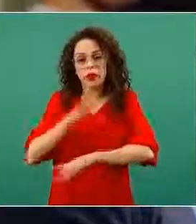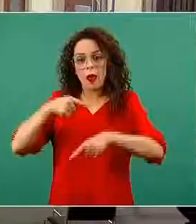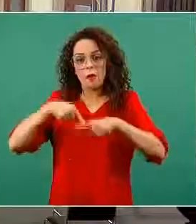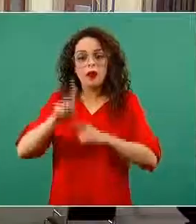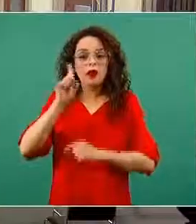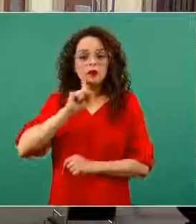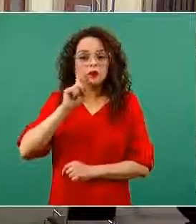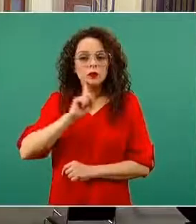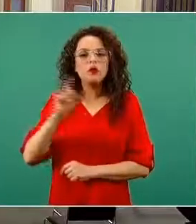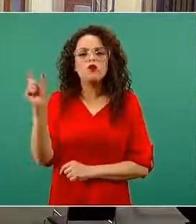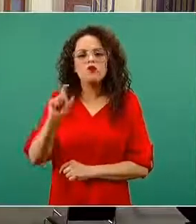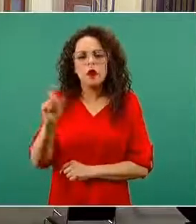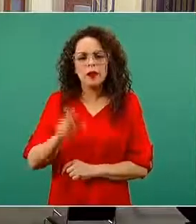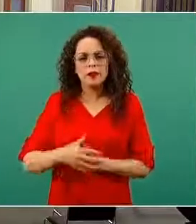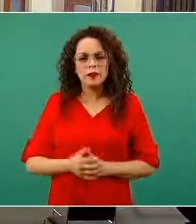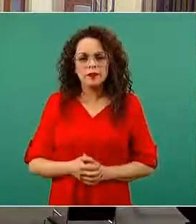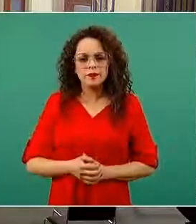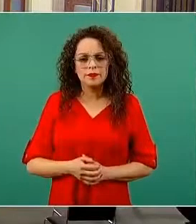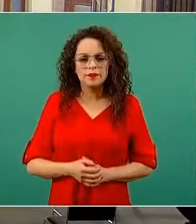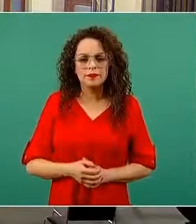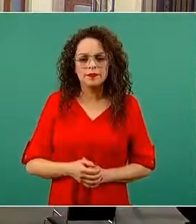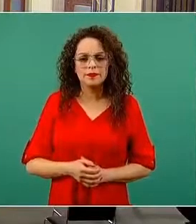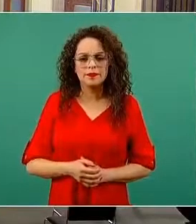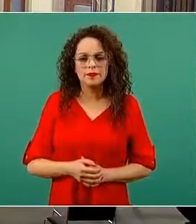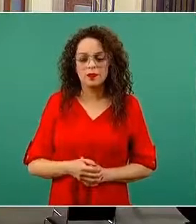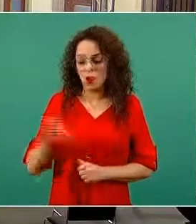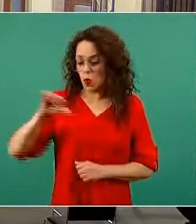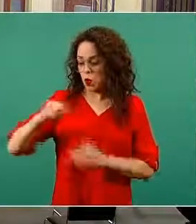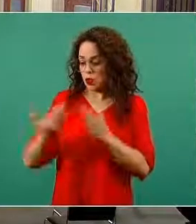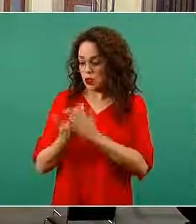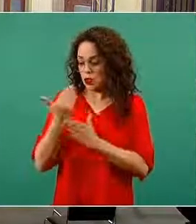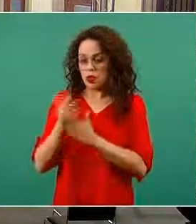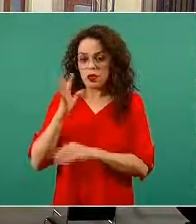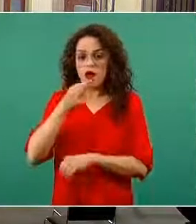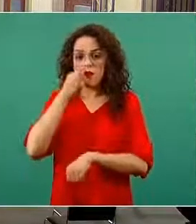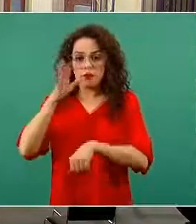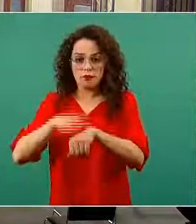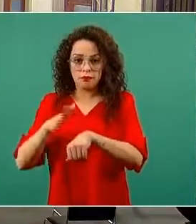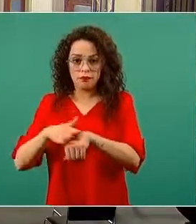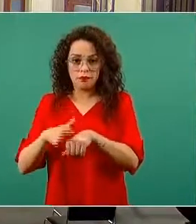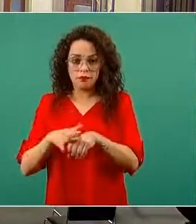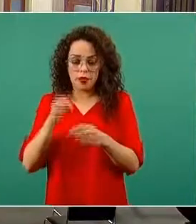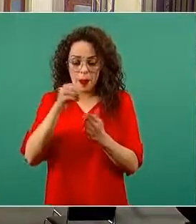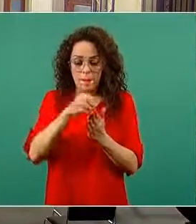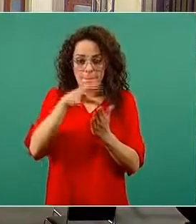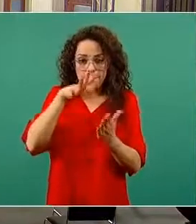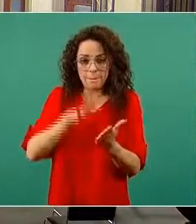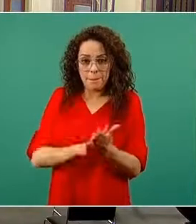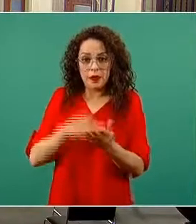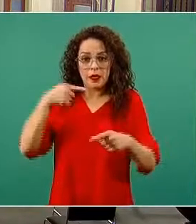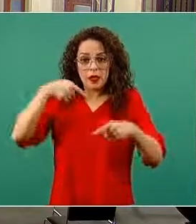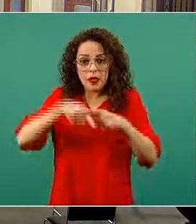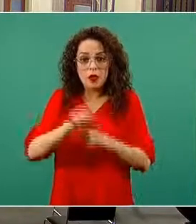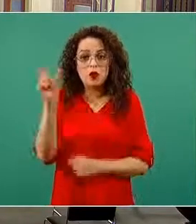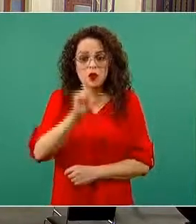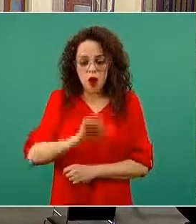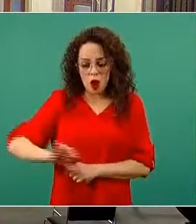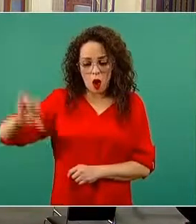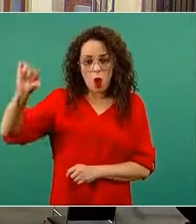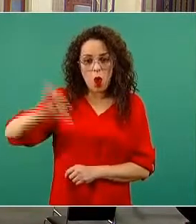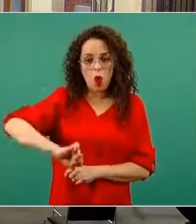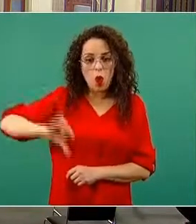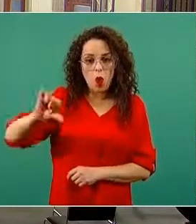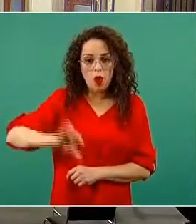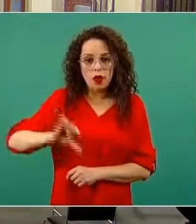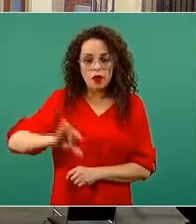Gracias. Como se anunció esta mañana, el preregistro inicia a partir de hoy.